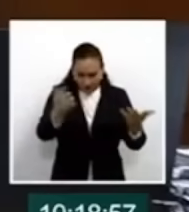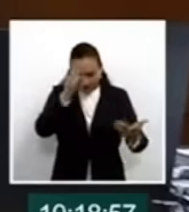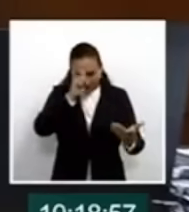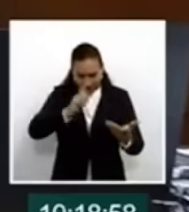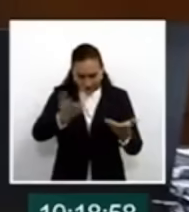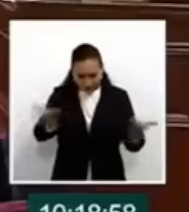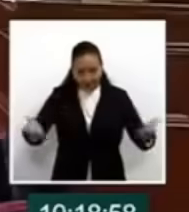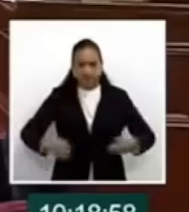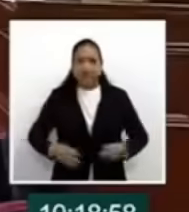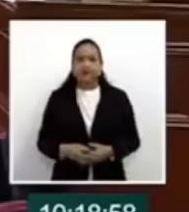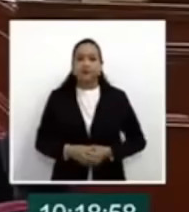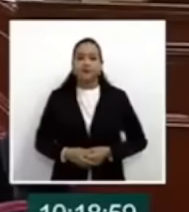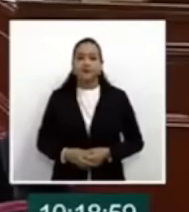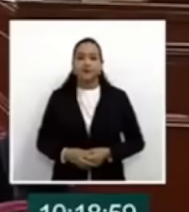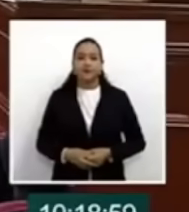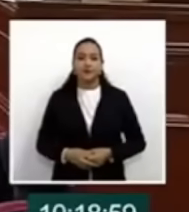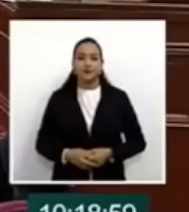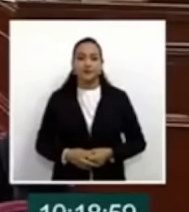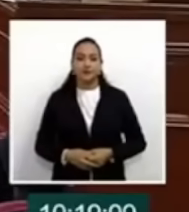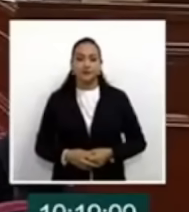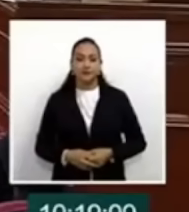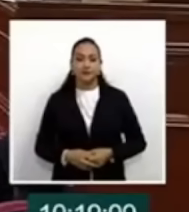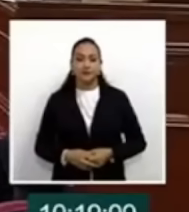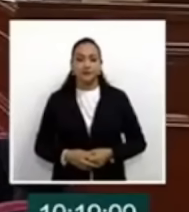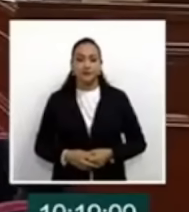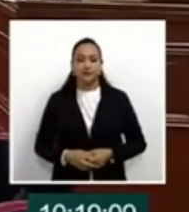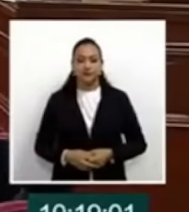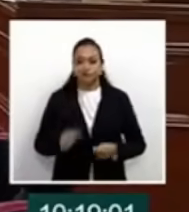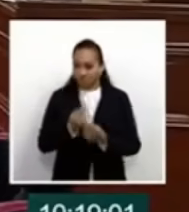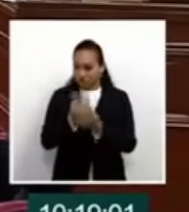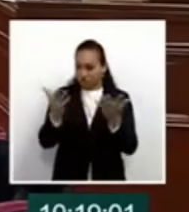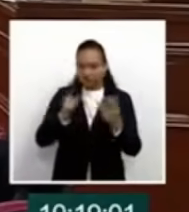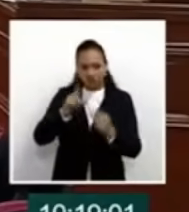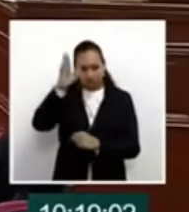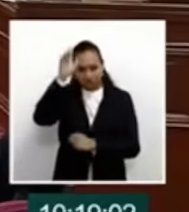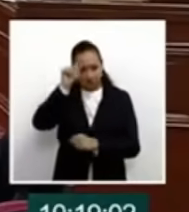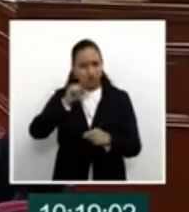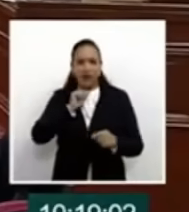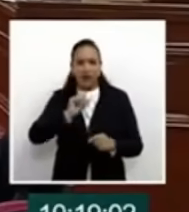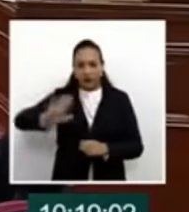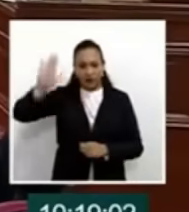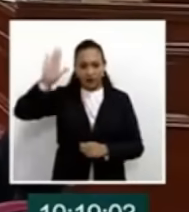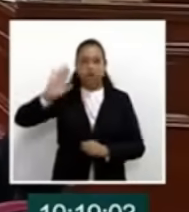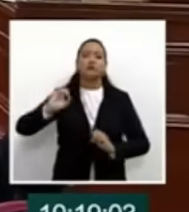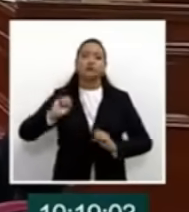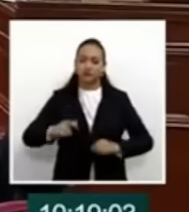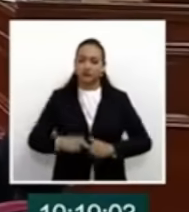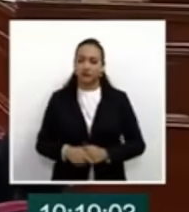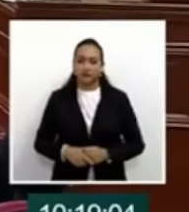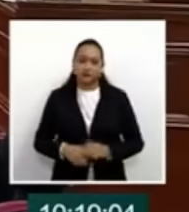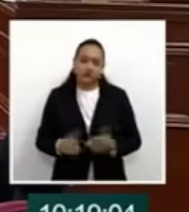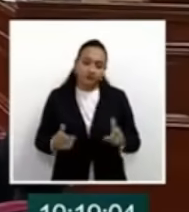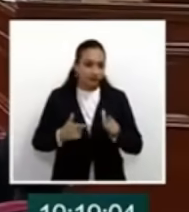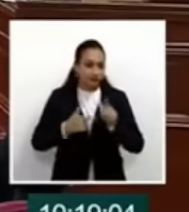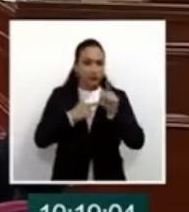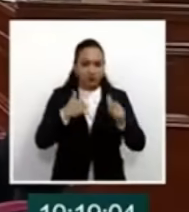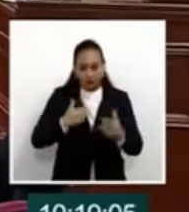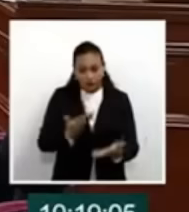sentencias y las sesiones para las lenguas indígenas, para las lenguas braille, para los